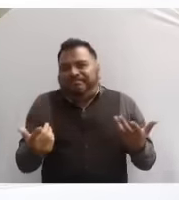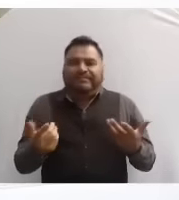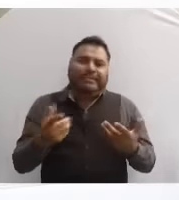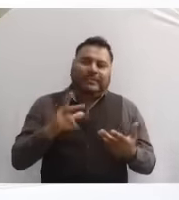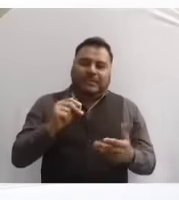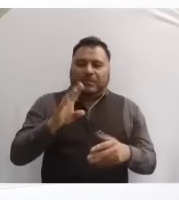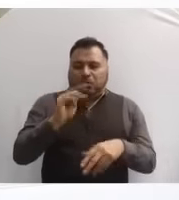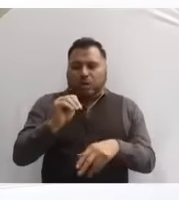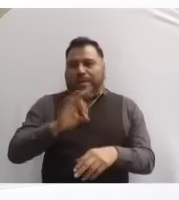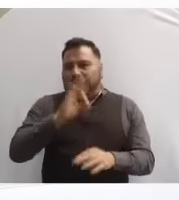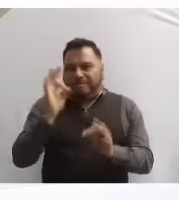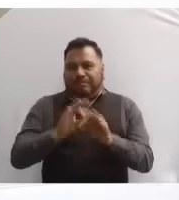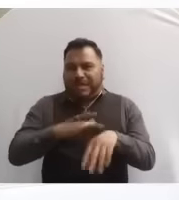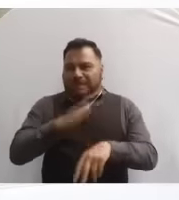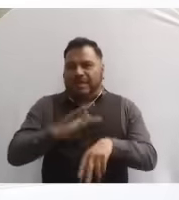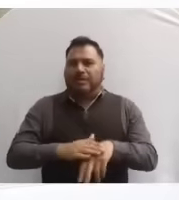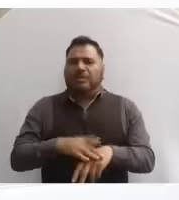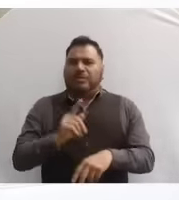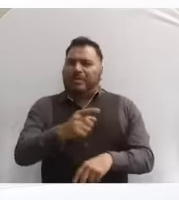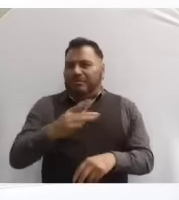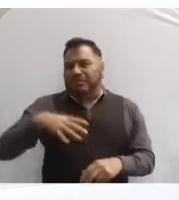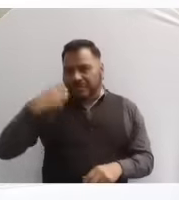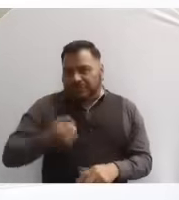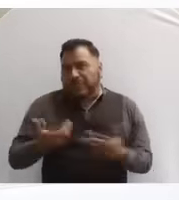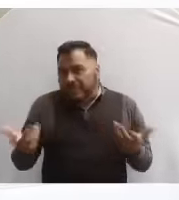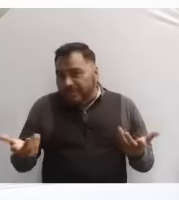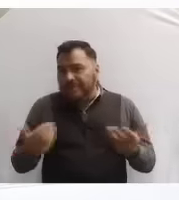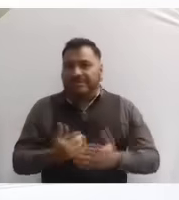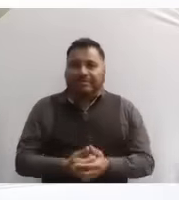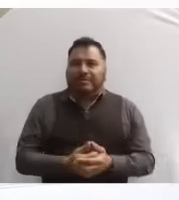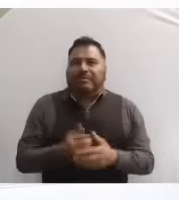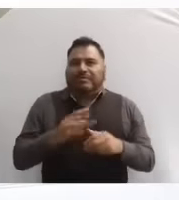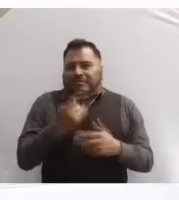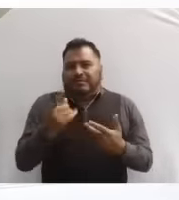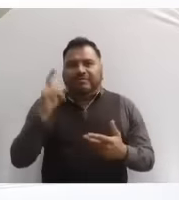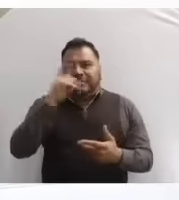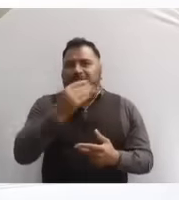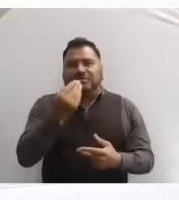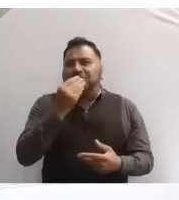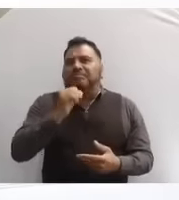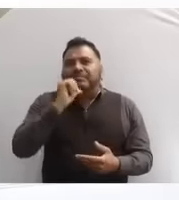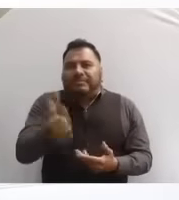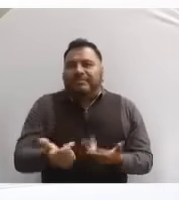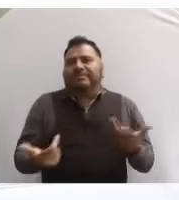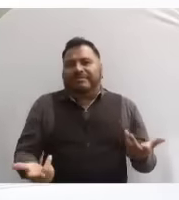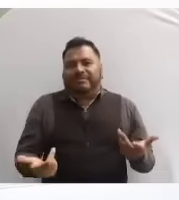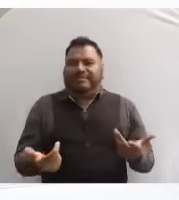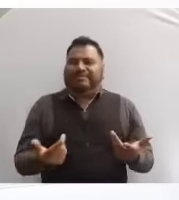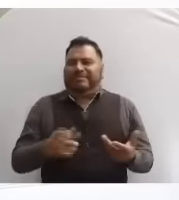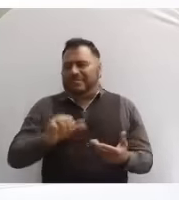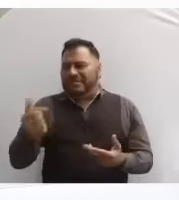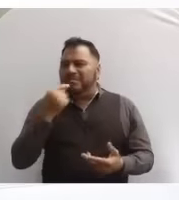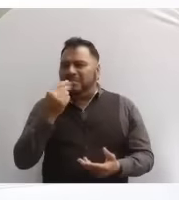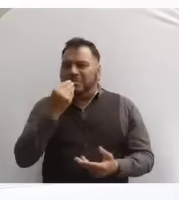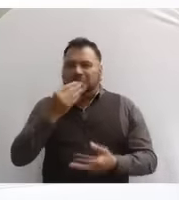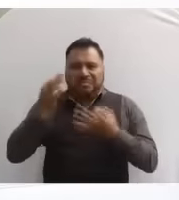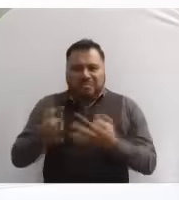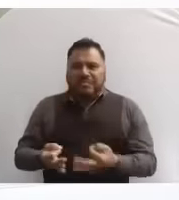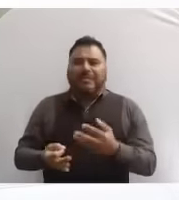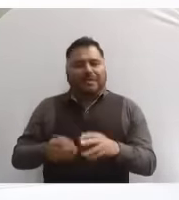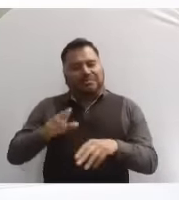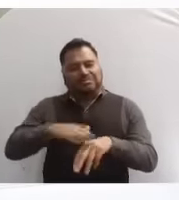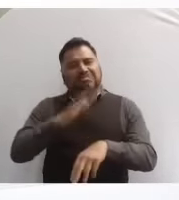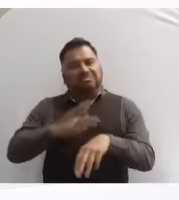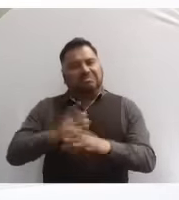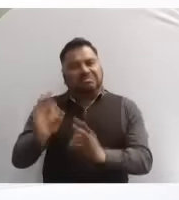de promedio, pero hacían un esfuerzo. No se puede medir igual a quien llegaba desayunado,